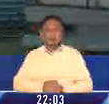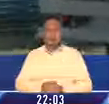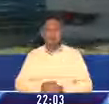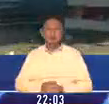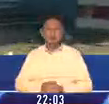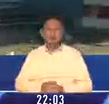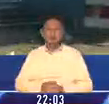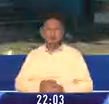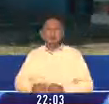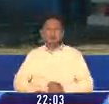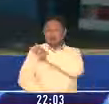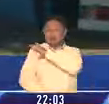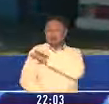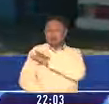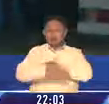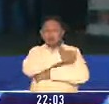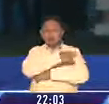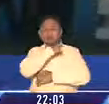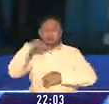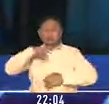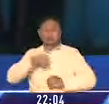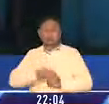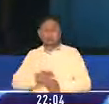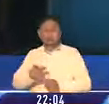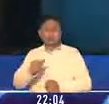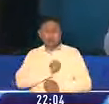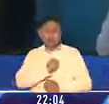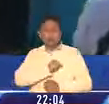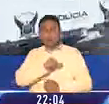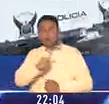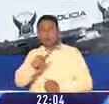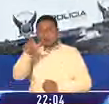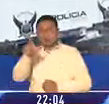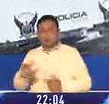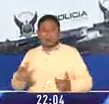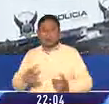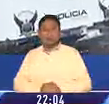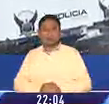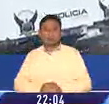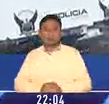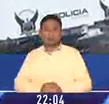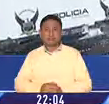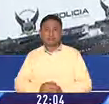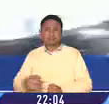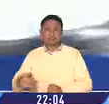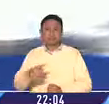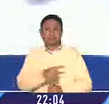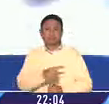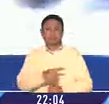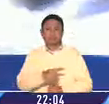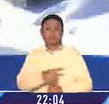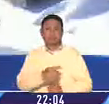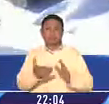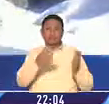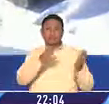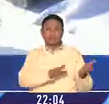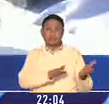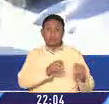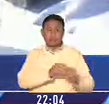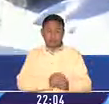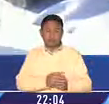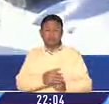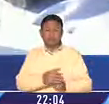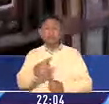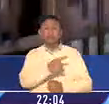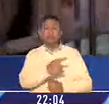piezas anatómicas pertenecen a esos cadáveres o a otros cadáveres. Junto a este nuevo número de cadáveres también se presentó el resultado de